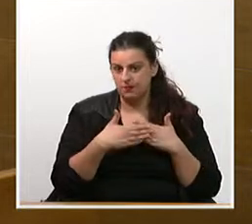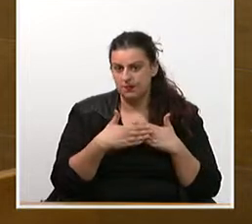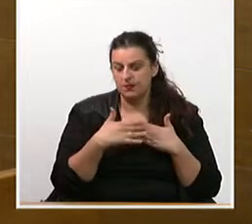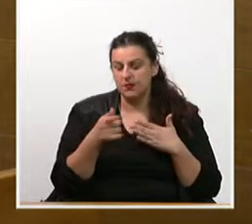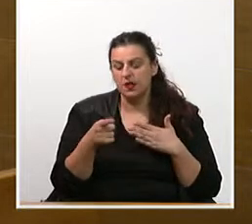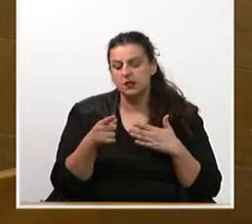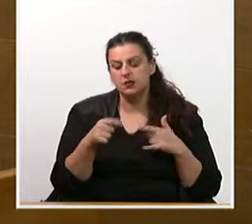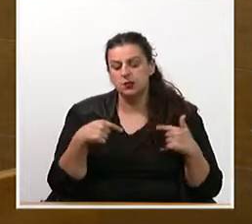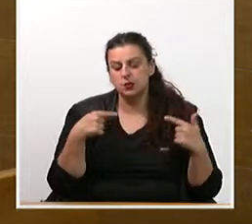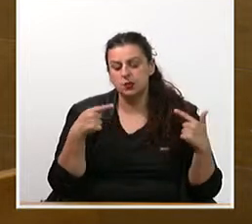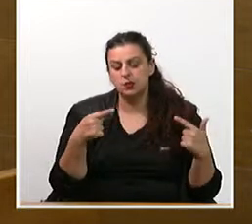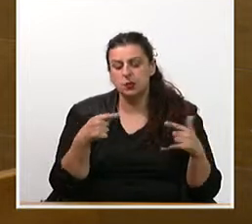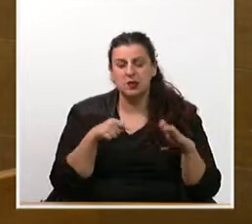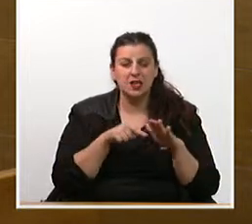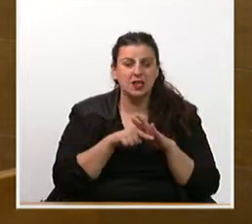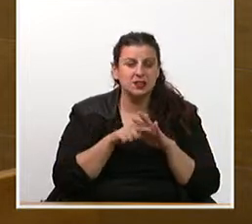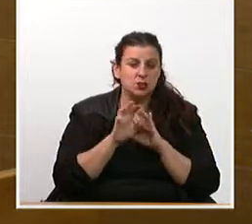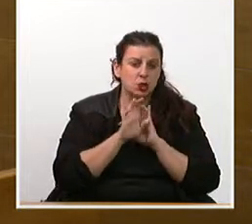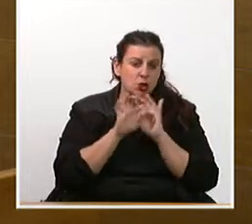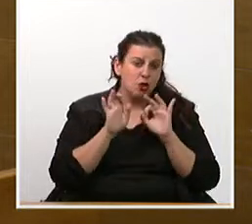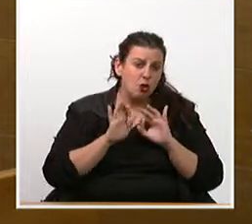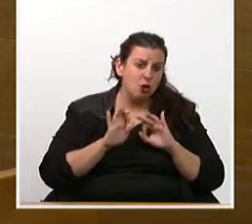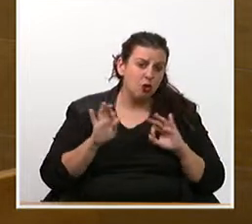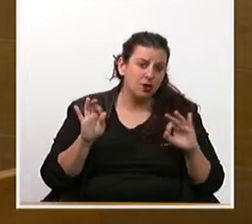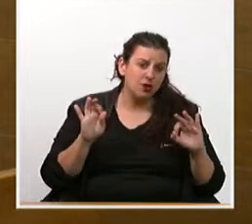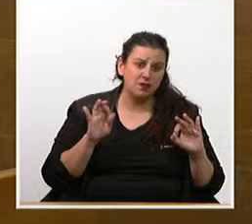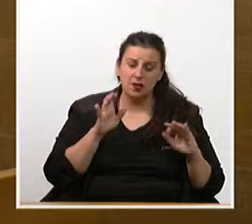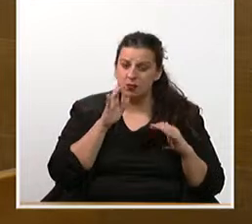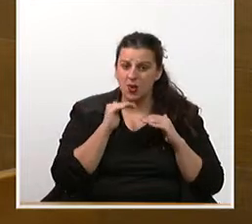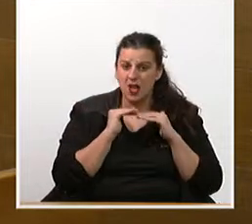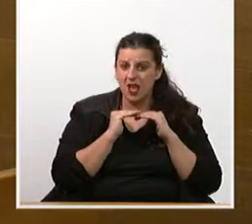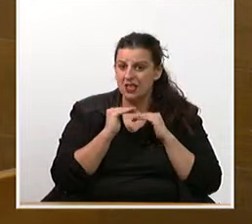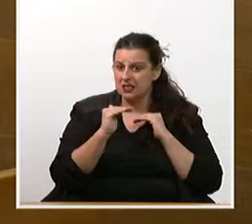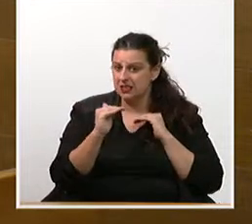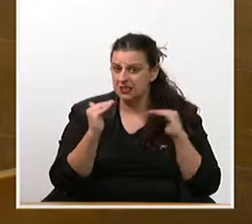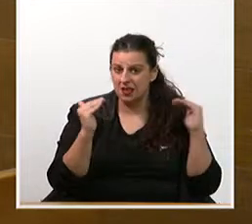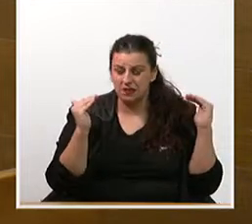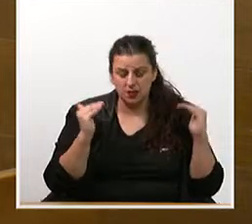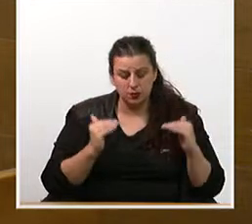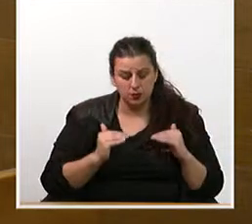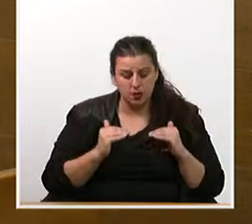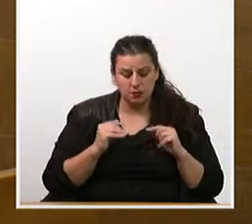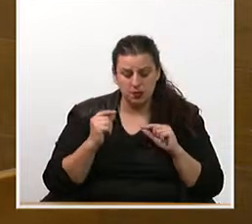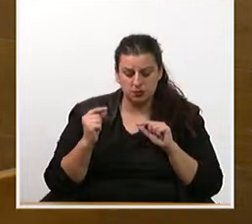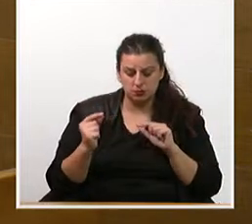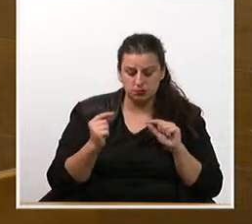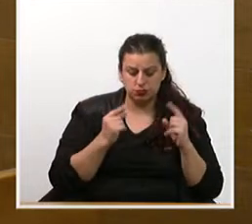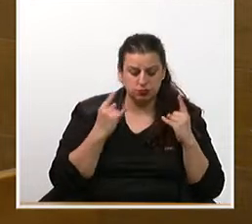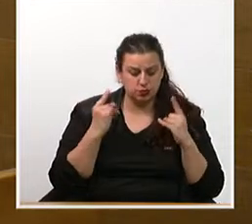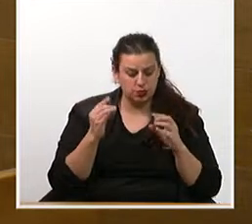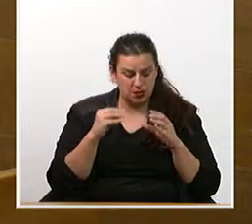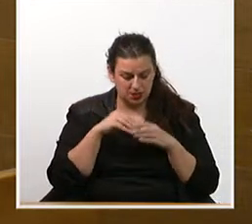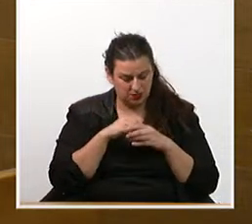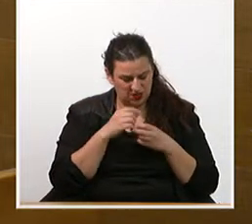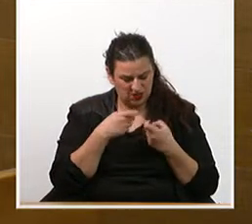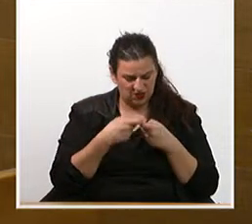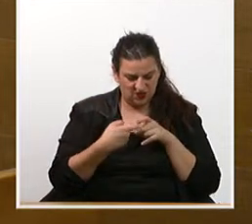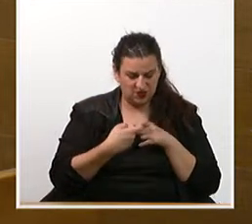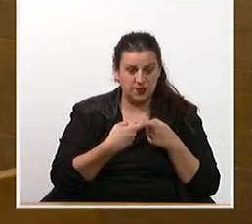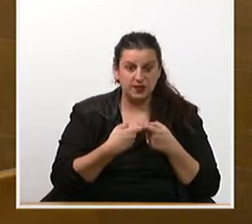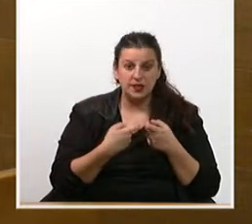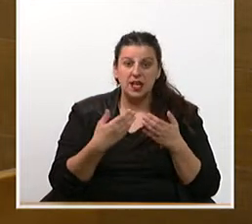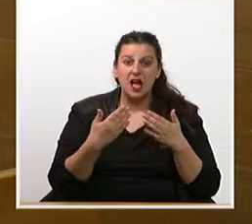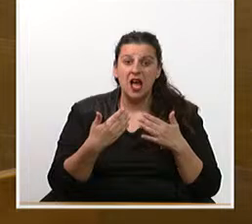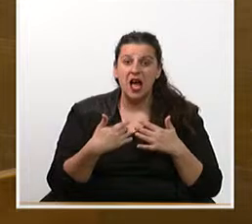de una lamentable gestión marcada por la inestabilidad y disputas entre los miembros del botanic generando altas